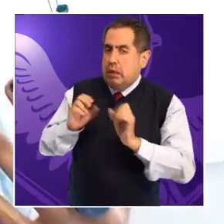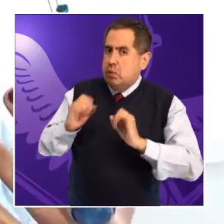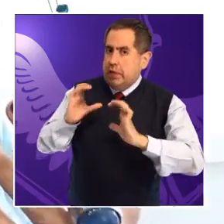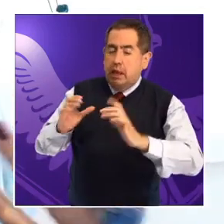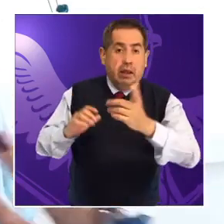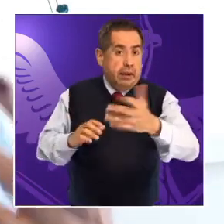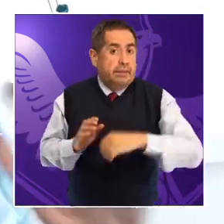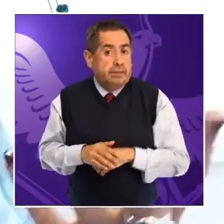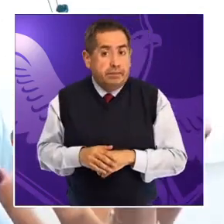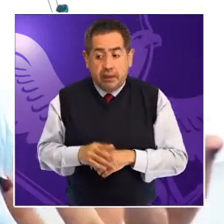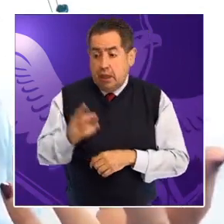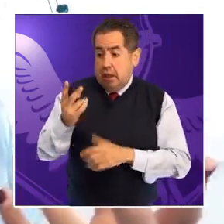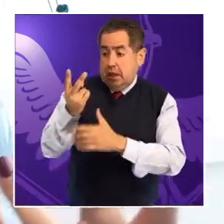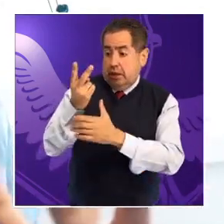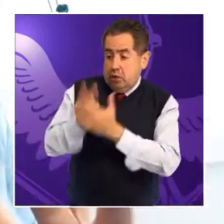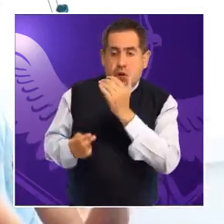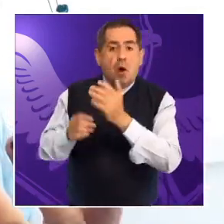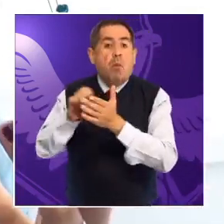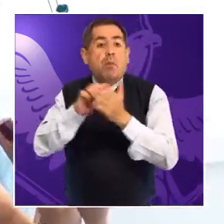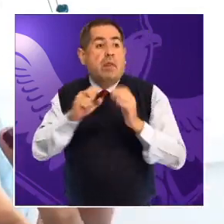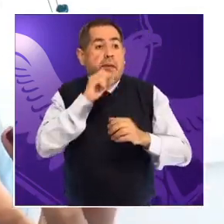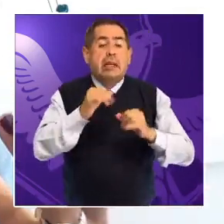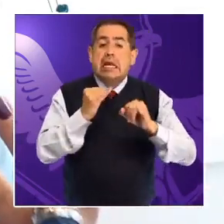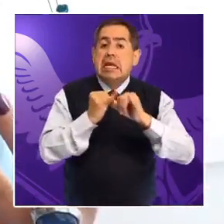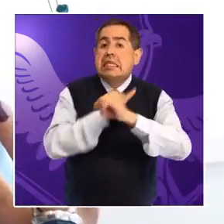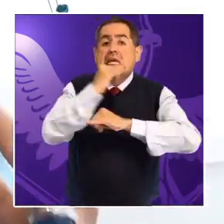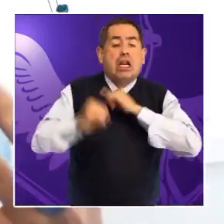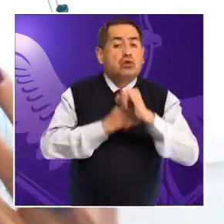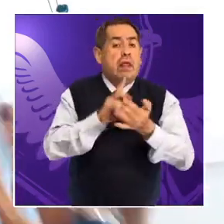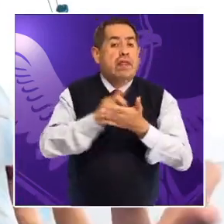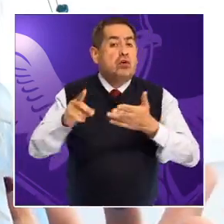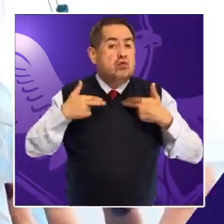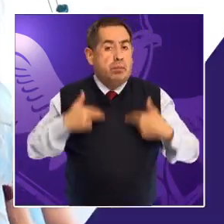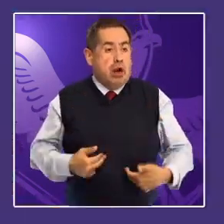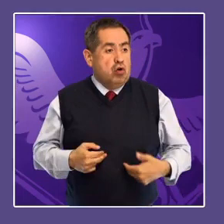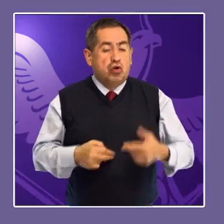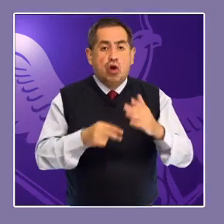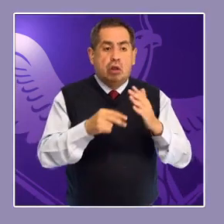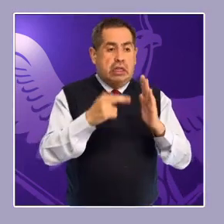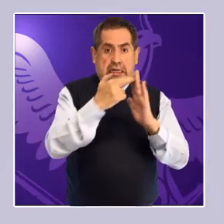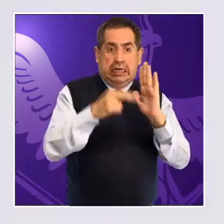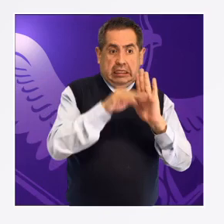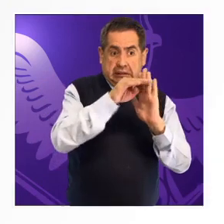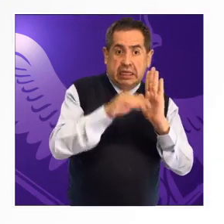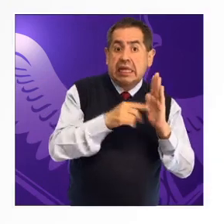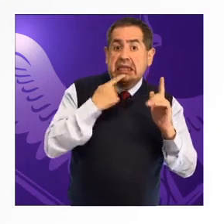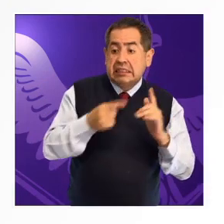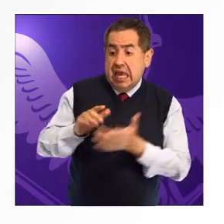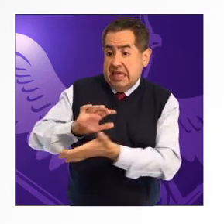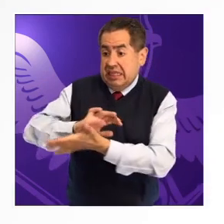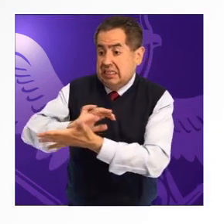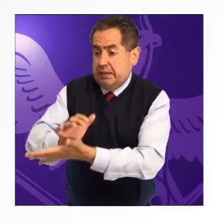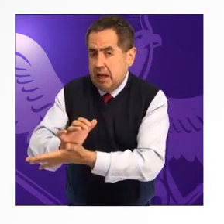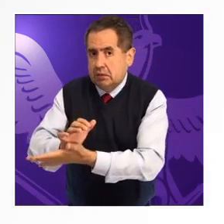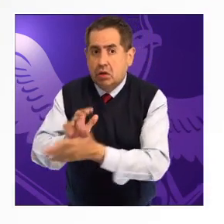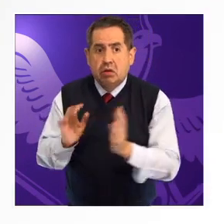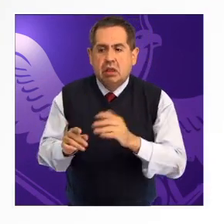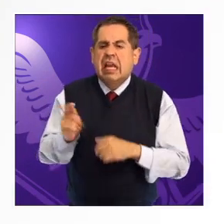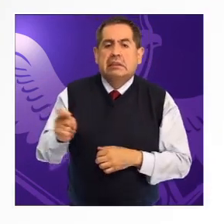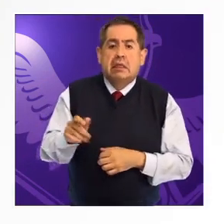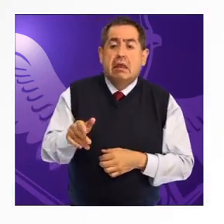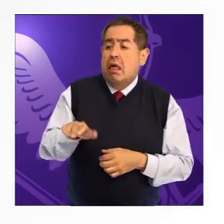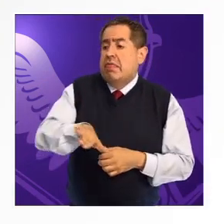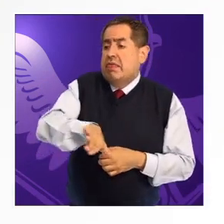de normas en el derecho internacional de los derechos humanos, la discriminación va a ser cualquier distinción, exclusión